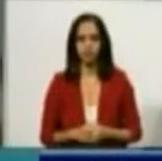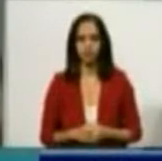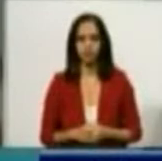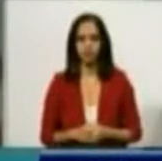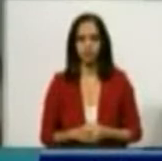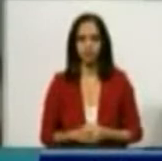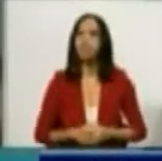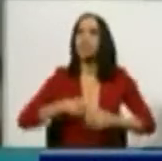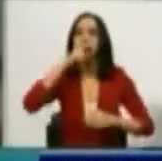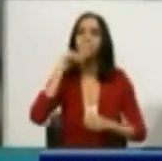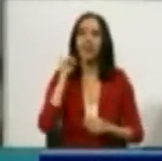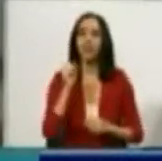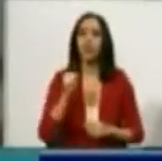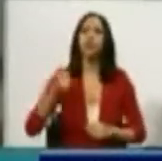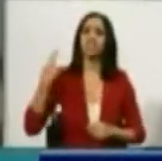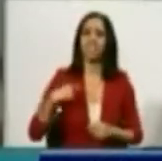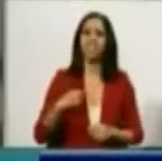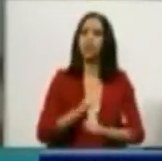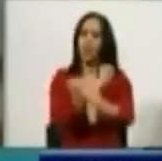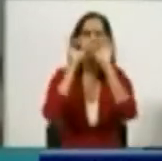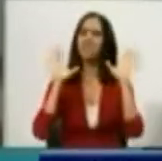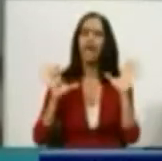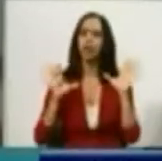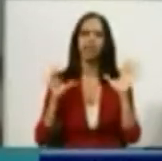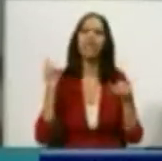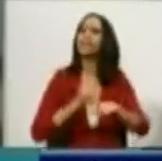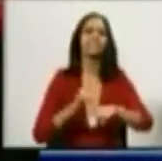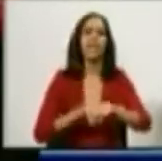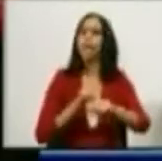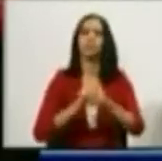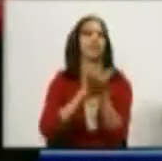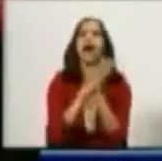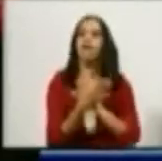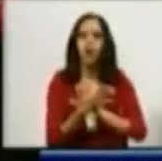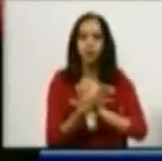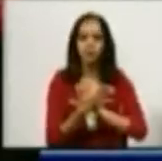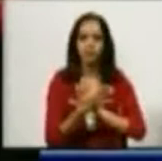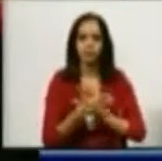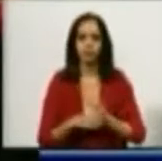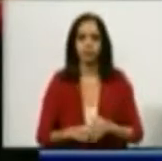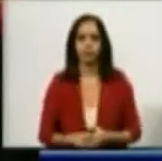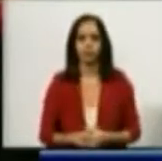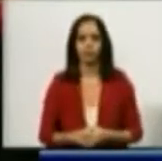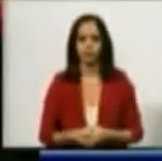y maduro debe tener bien claro que el tiempo se le acabó